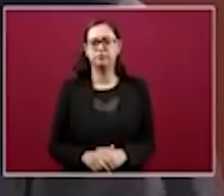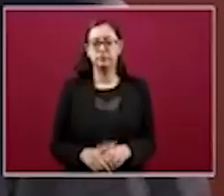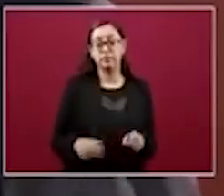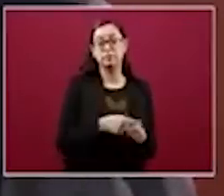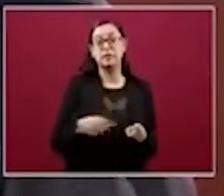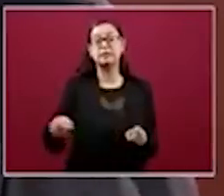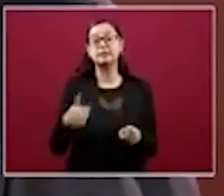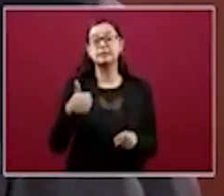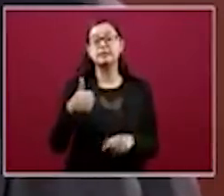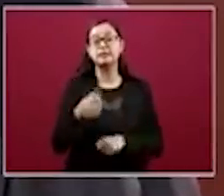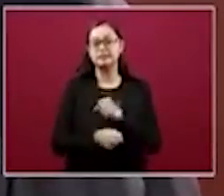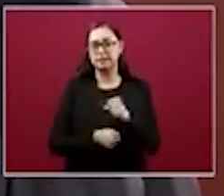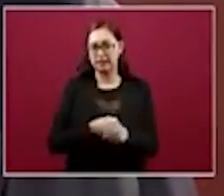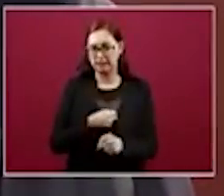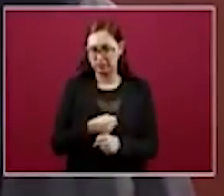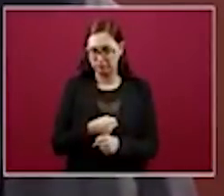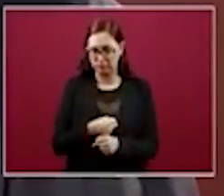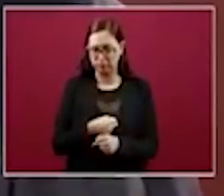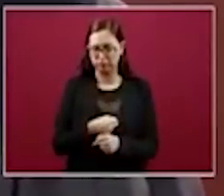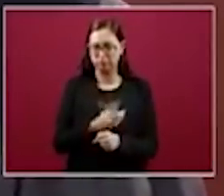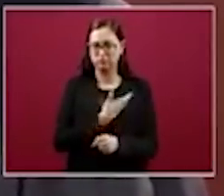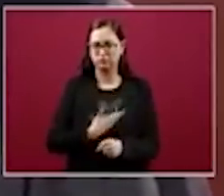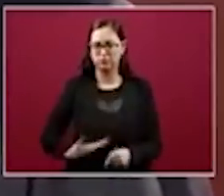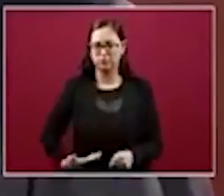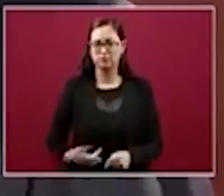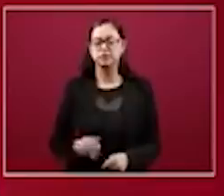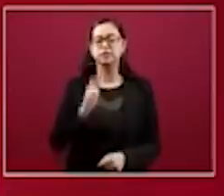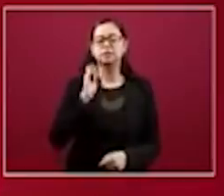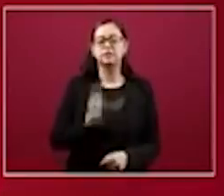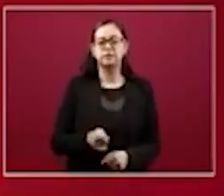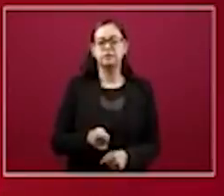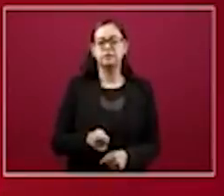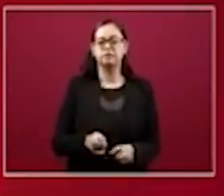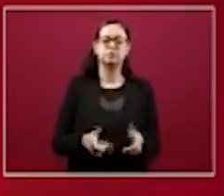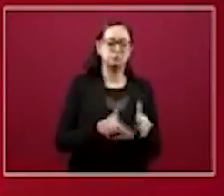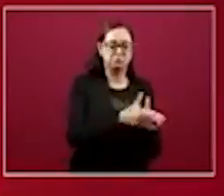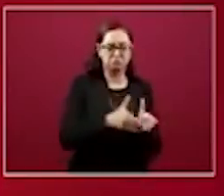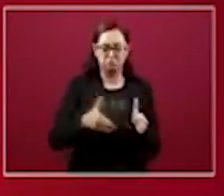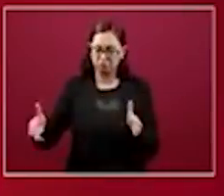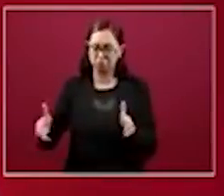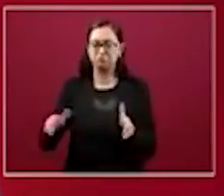en el sexenio, lo que significa que vamos a crecer